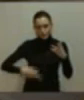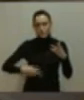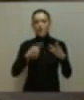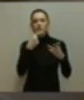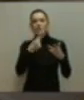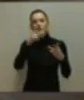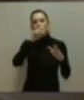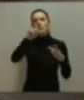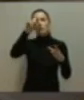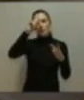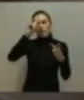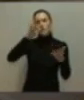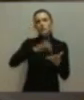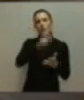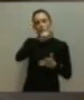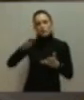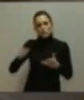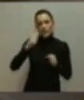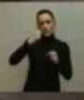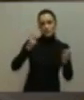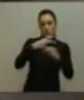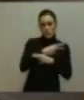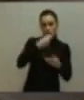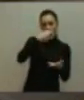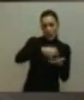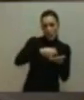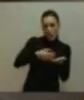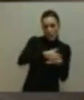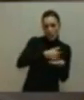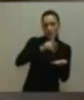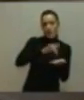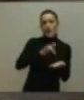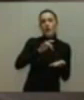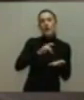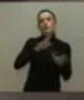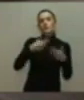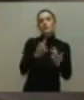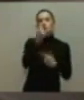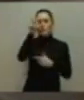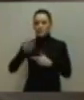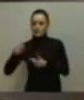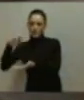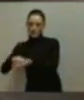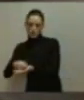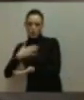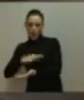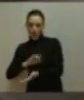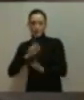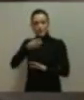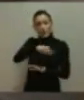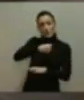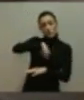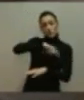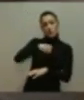por cada cotizante existe una persona desempleada y una persona que tiene una pensión. Y también conocíamos